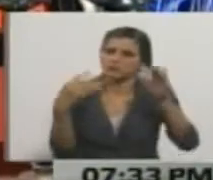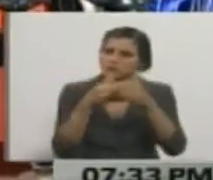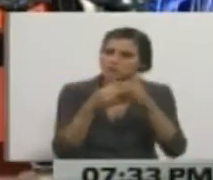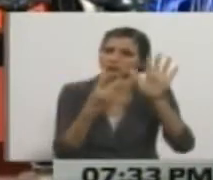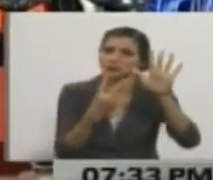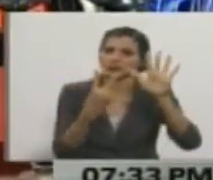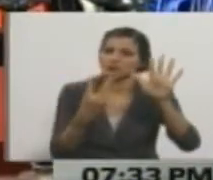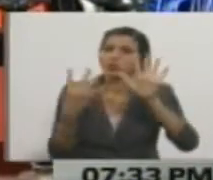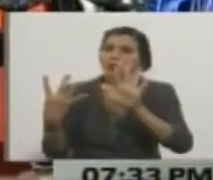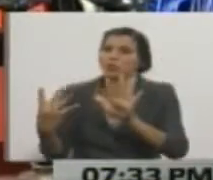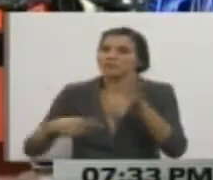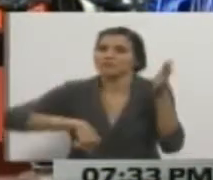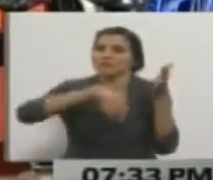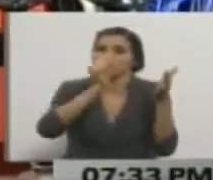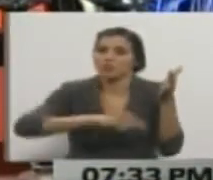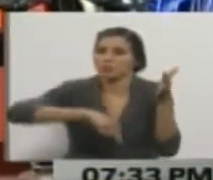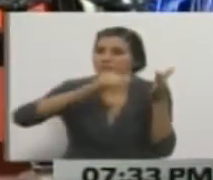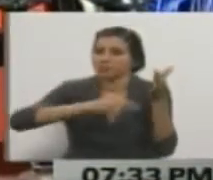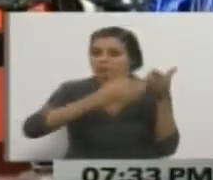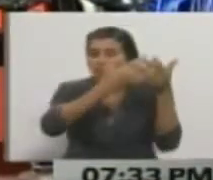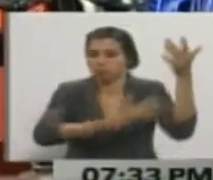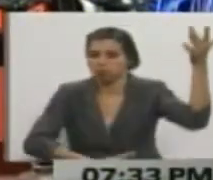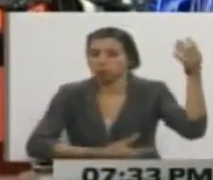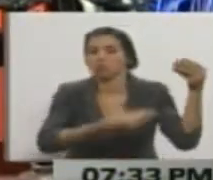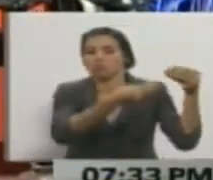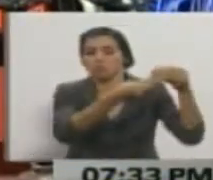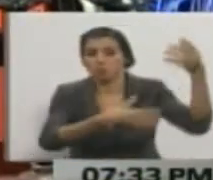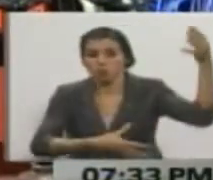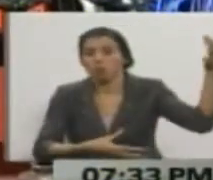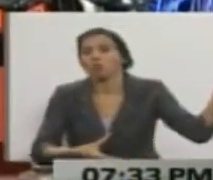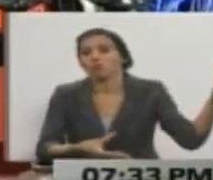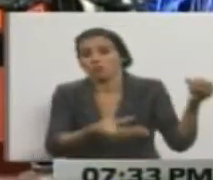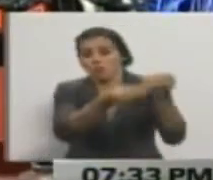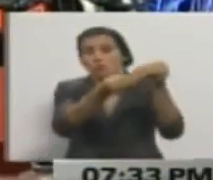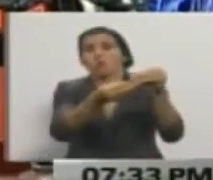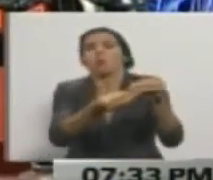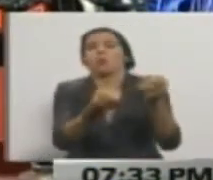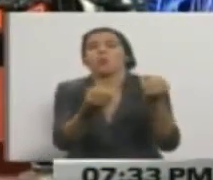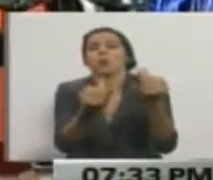1.957.779 registros, de los cuales